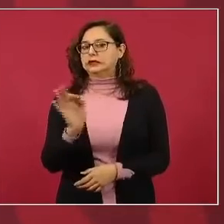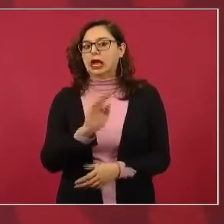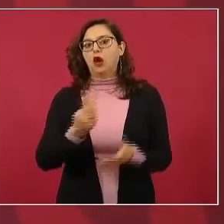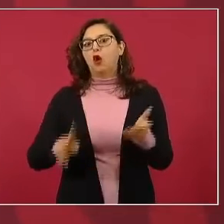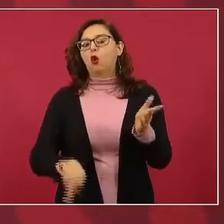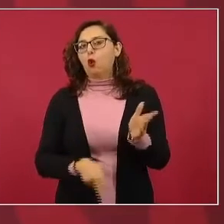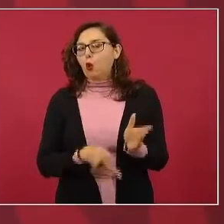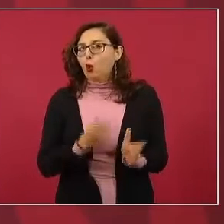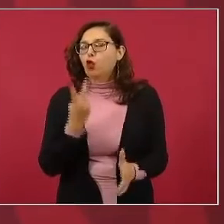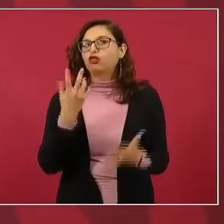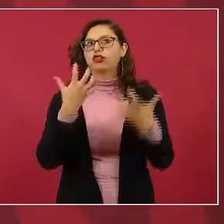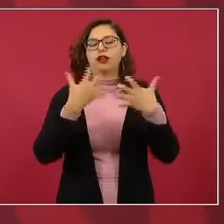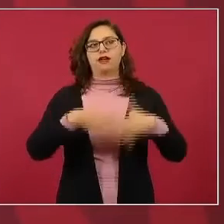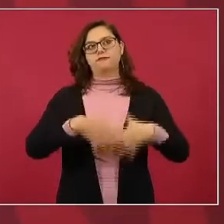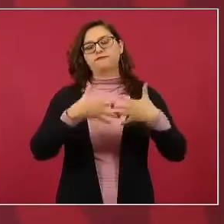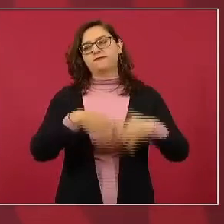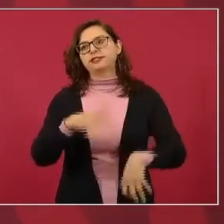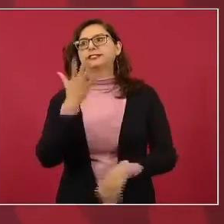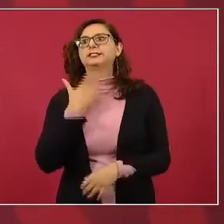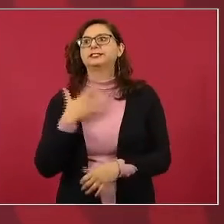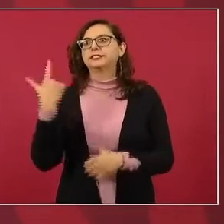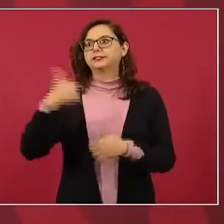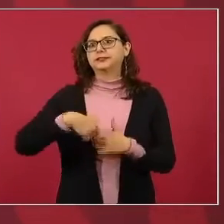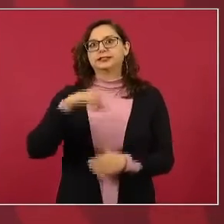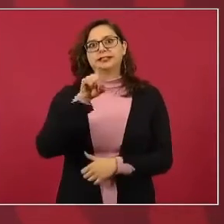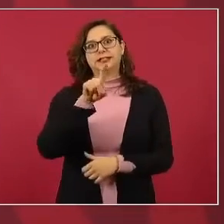refinería de Dos Bocas.